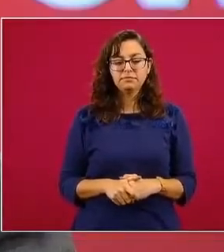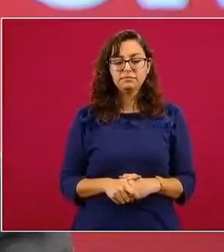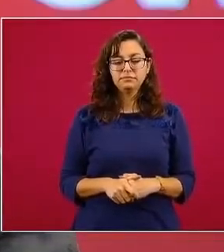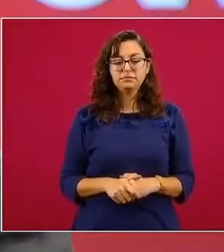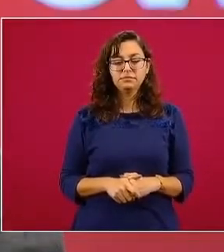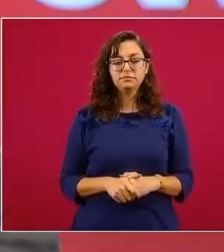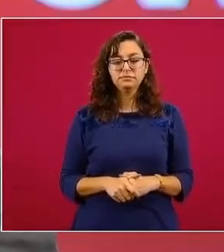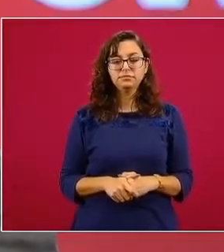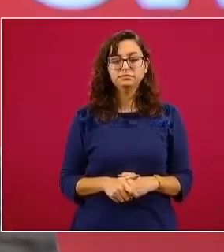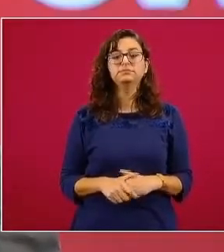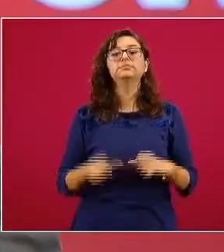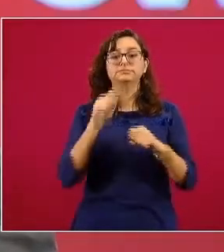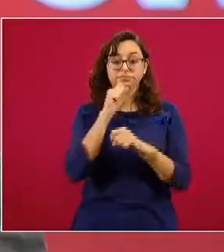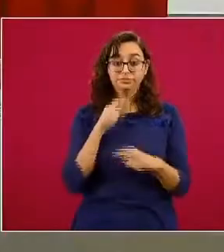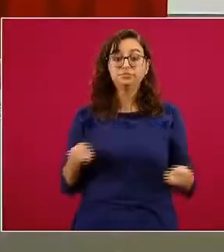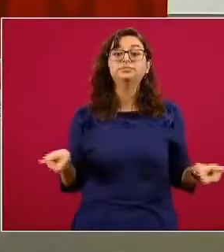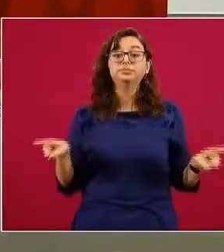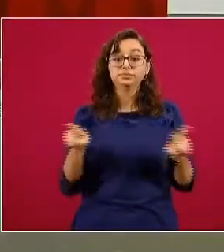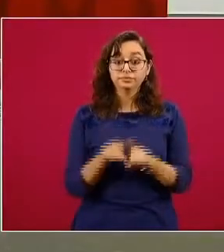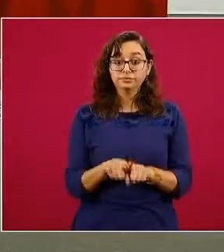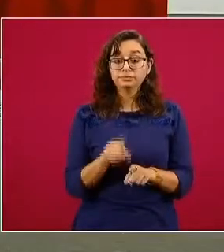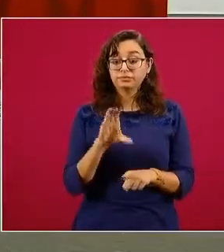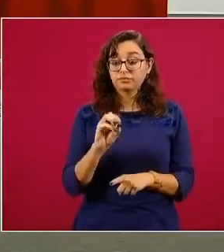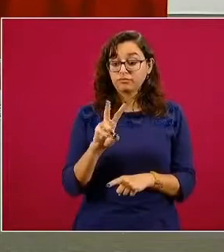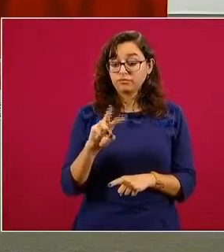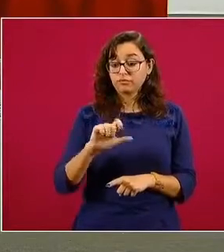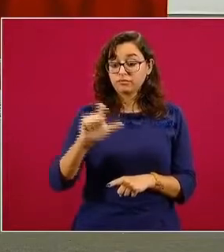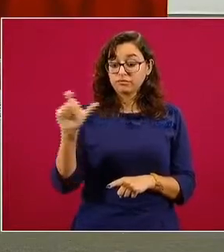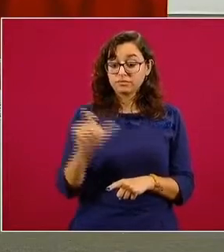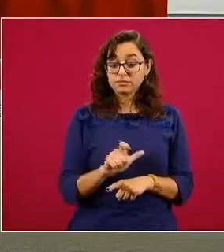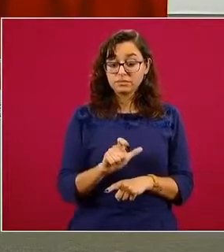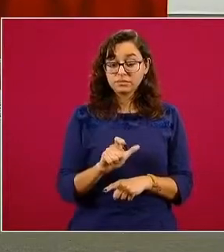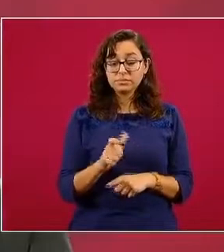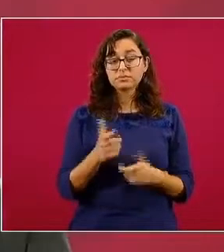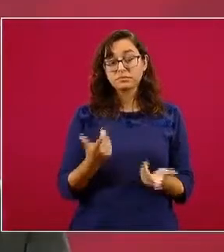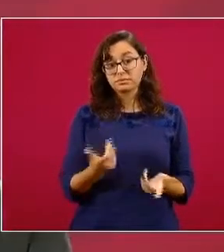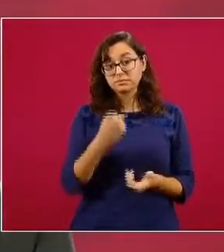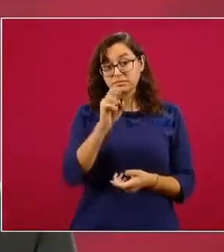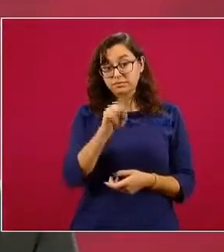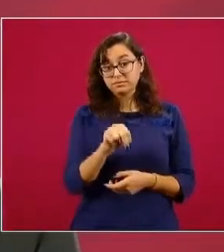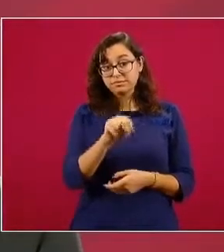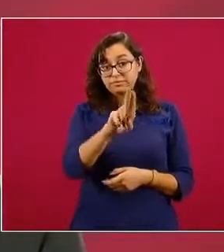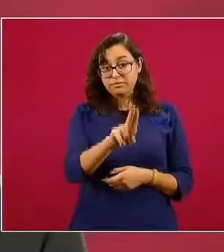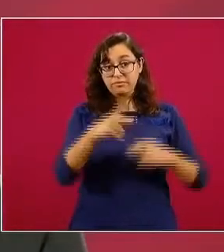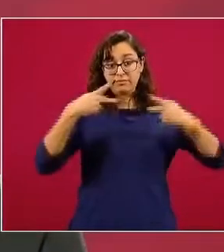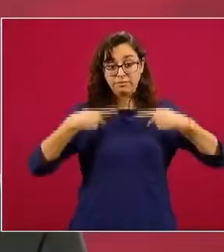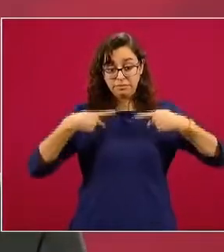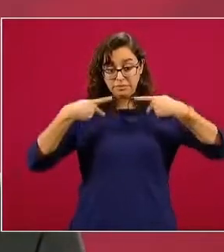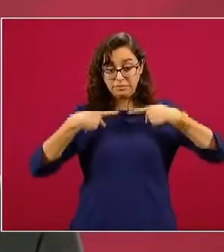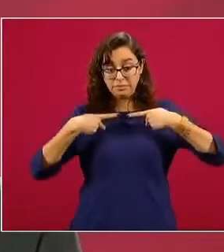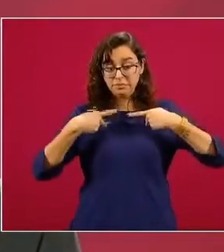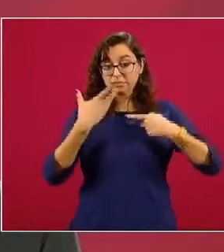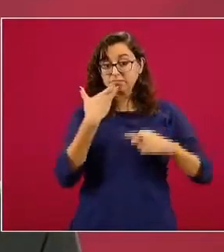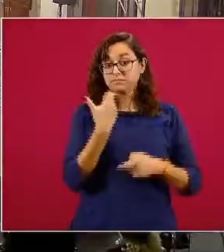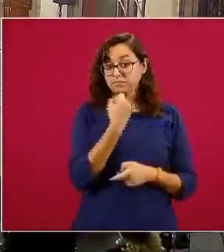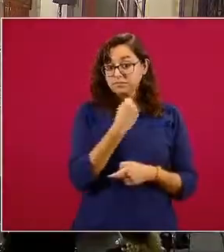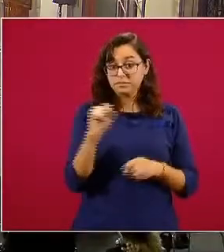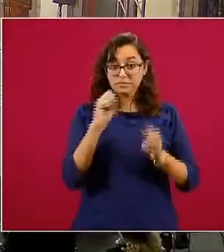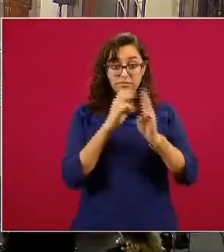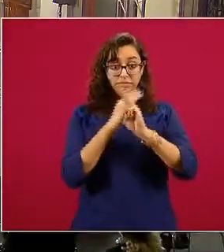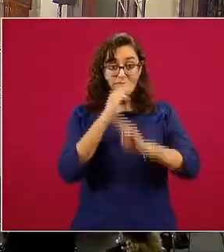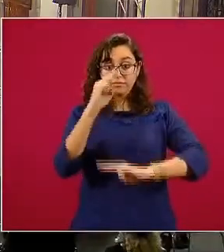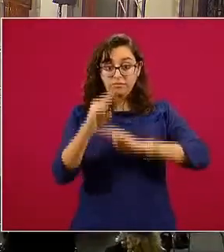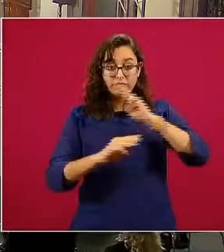Y además es muy conveniente el mecanismo COVAX porque el sistema de Naciones Unidas, a través de personas expertas a nivel